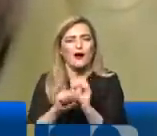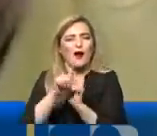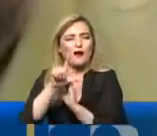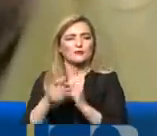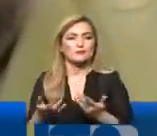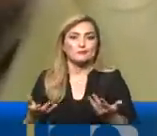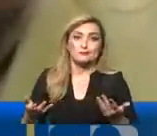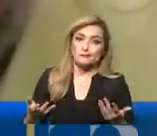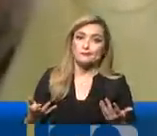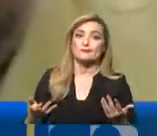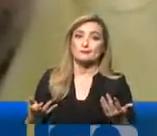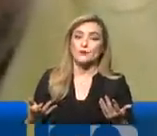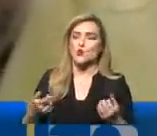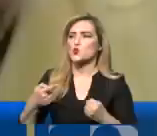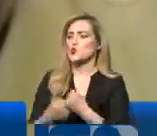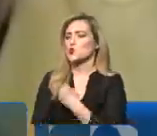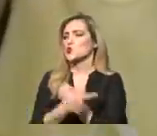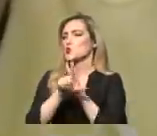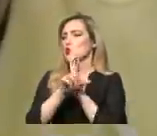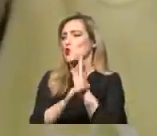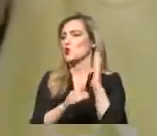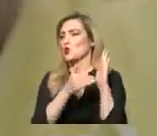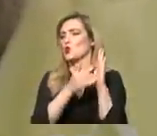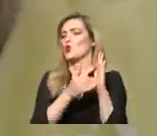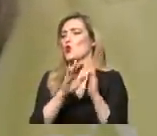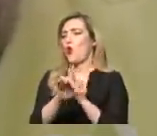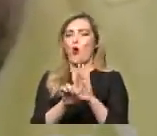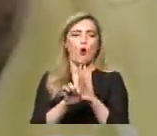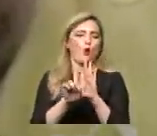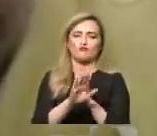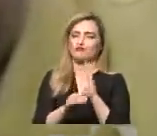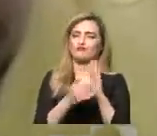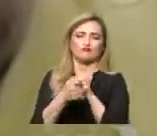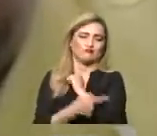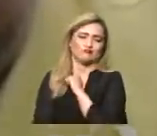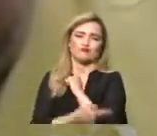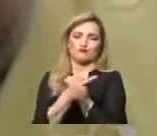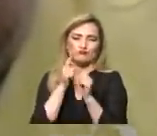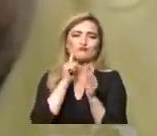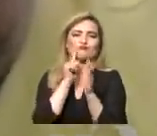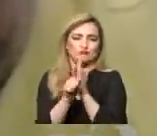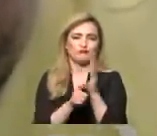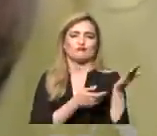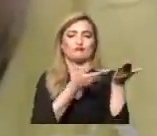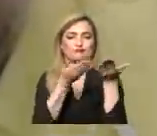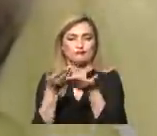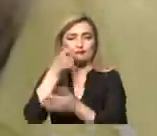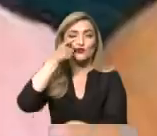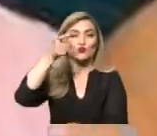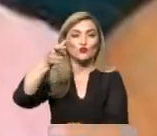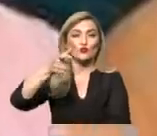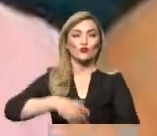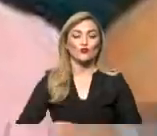acción afirmativa, y eso es un delito. Lógicamente, en este delito tiene sanciones y hay denuncias que se han presentado ante la